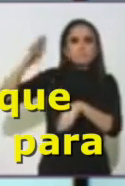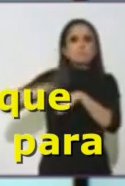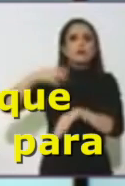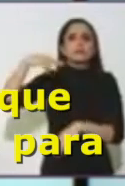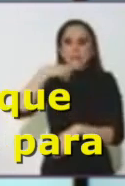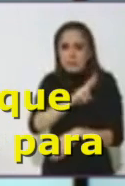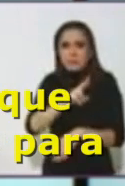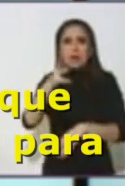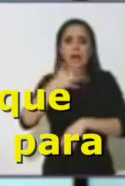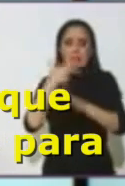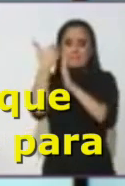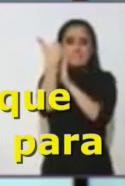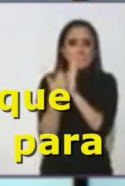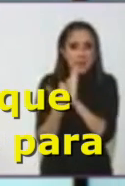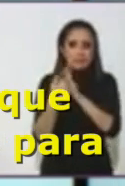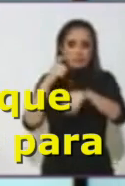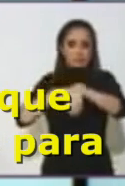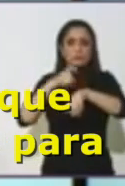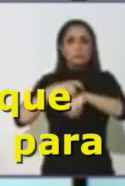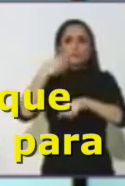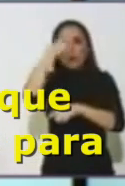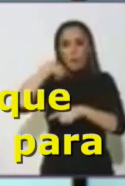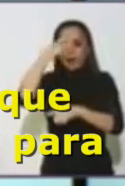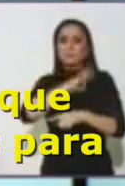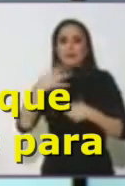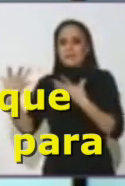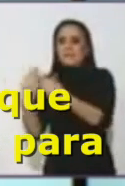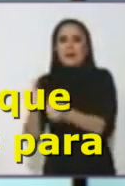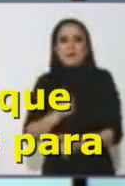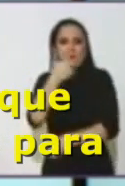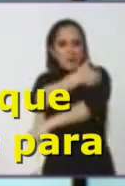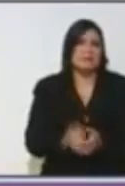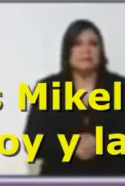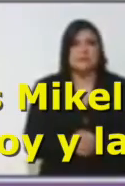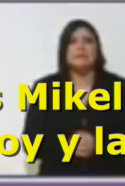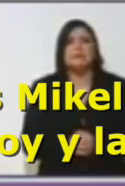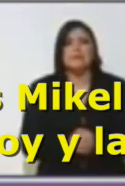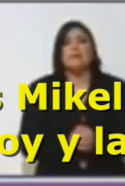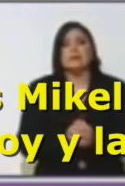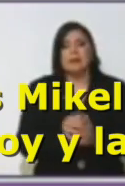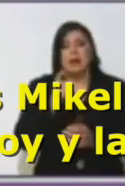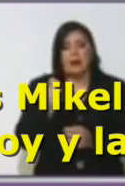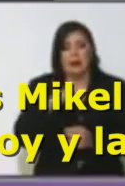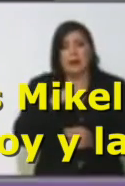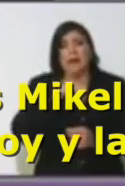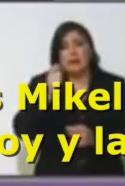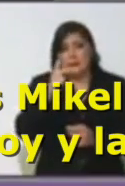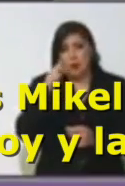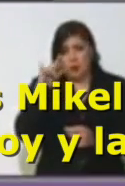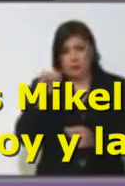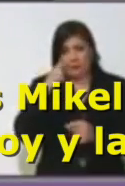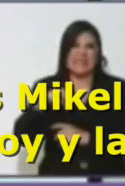la capital lo que implica tener operativos con fuerzas federales para enfrentar a la delincuencia al hablar del tema